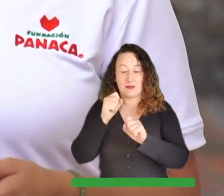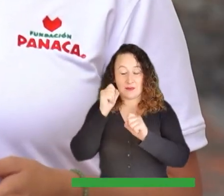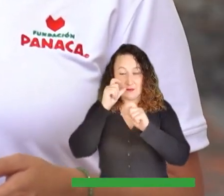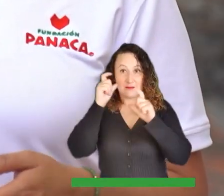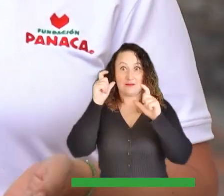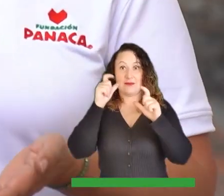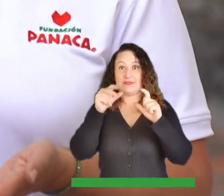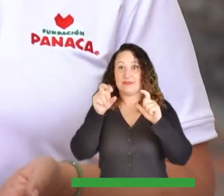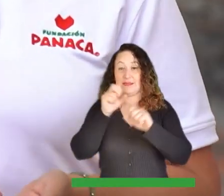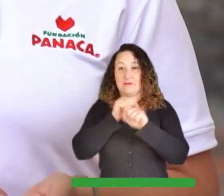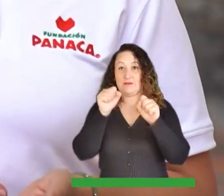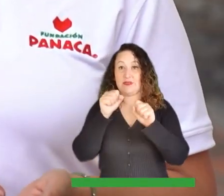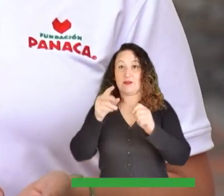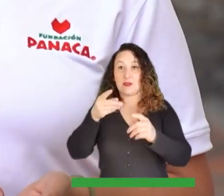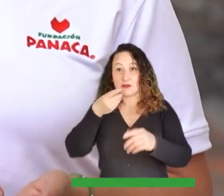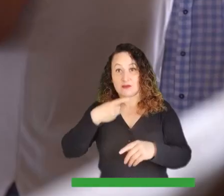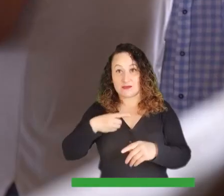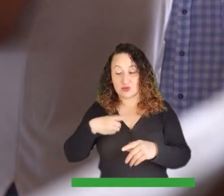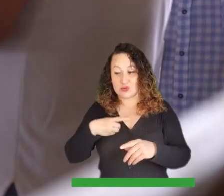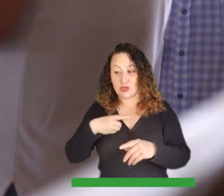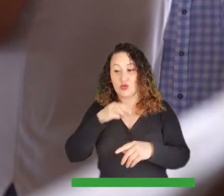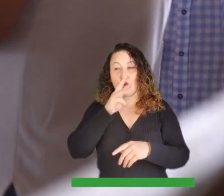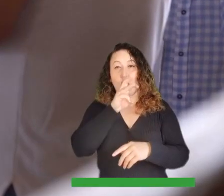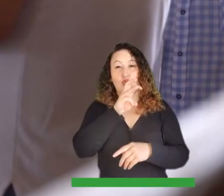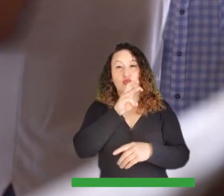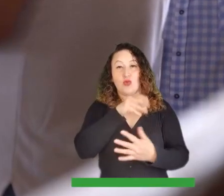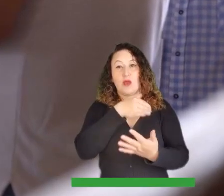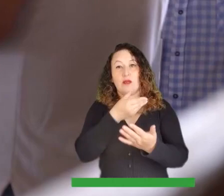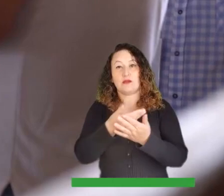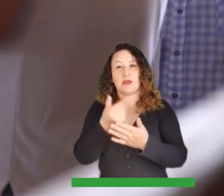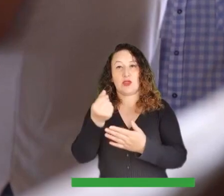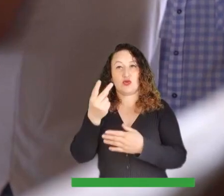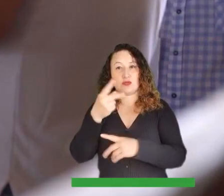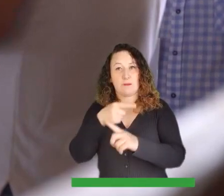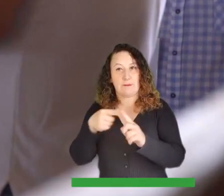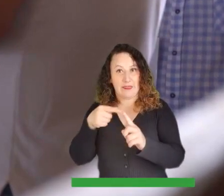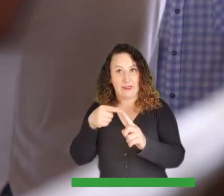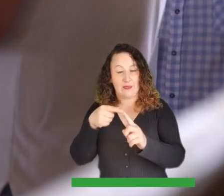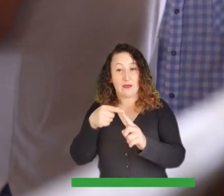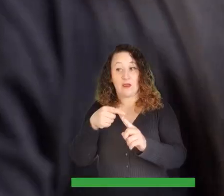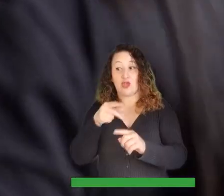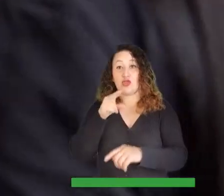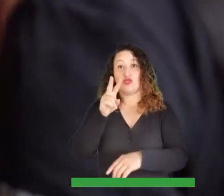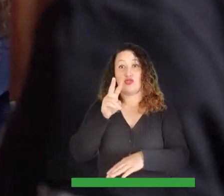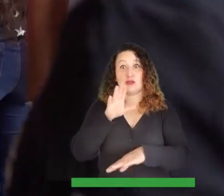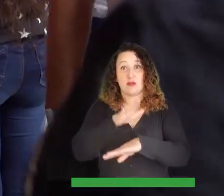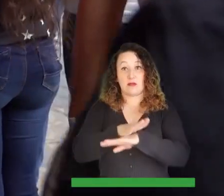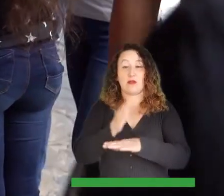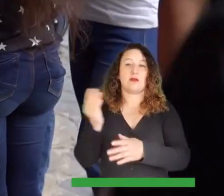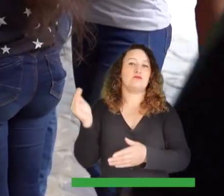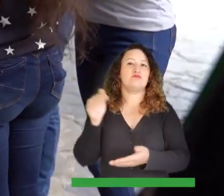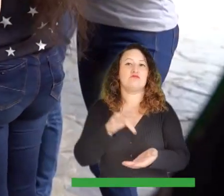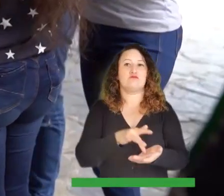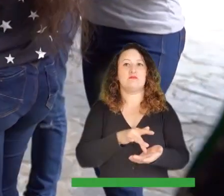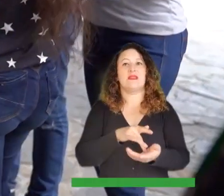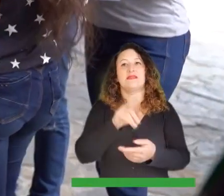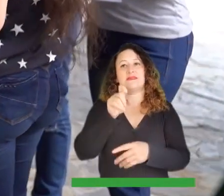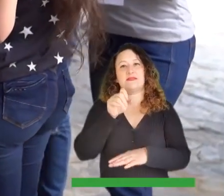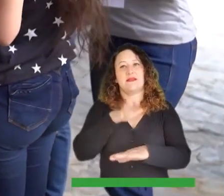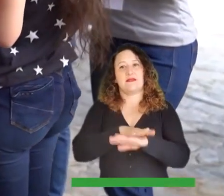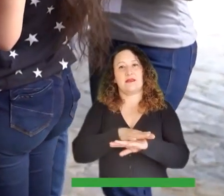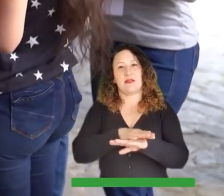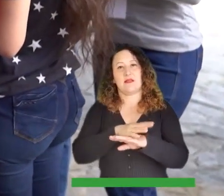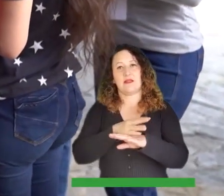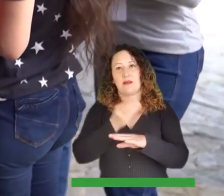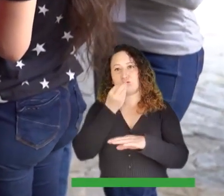están desayunando, 8 ya están en clase, de 8 a 12:30 se están formando, a las 2 de la tarde vuelven a formación, cenan a las 6 de la tarde